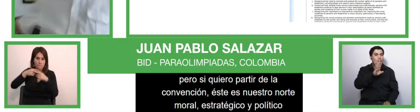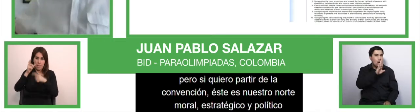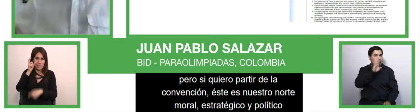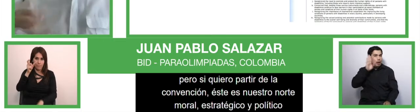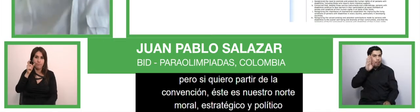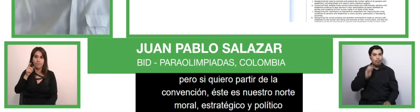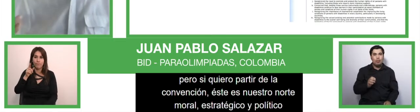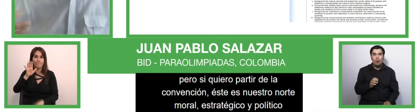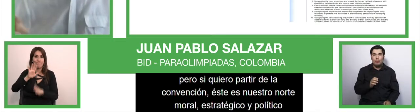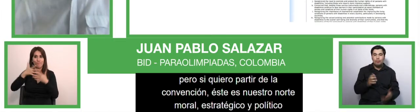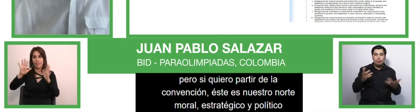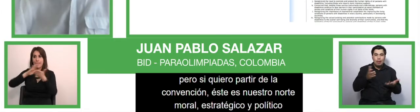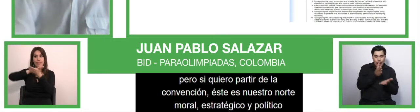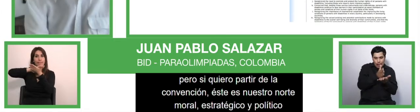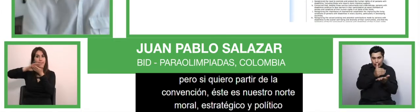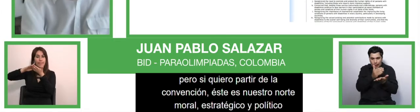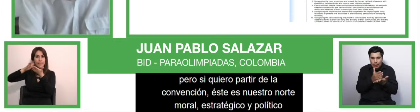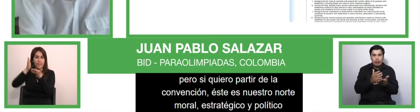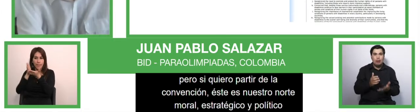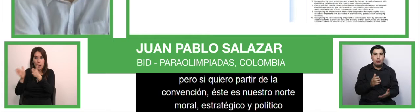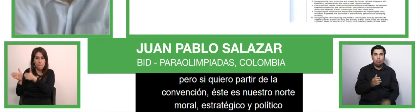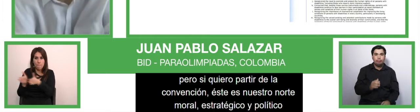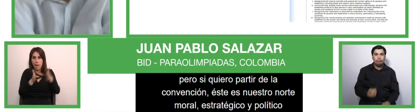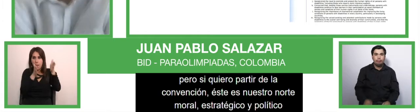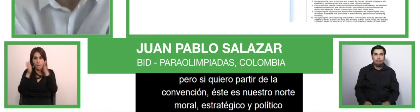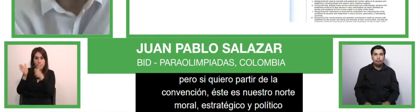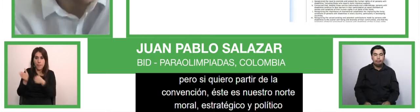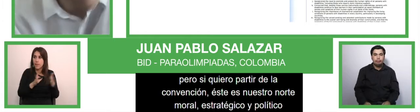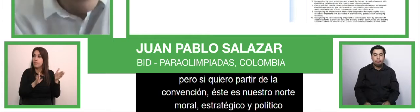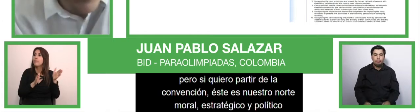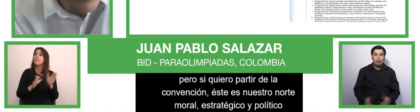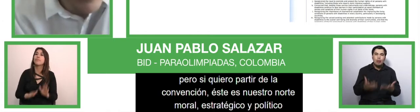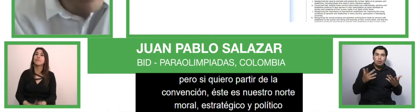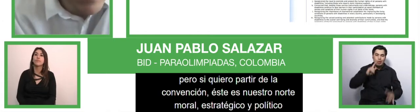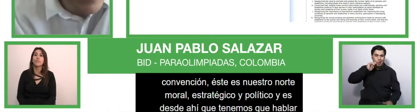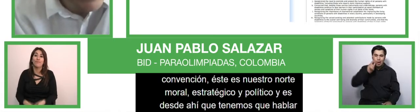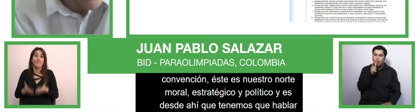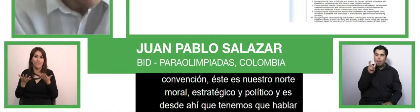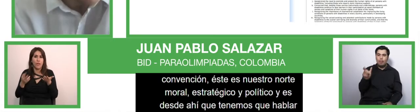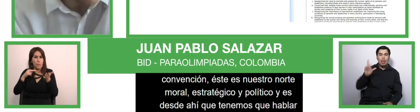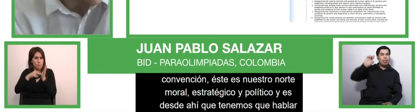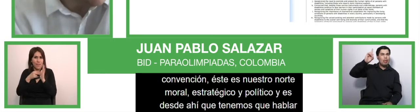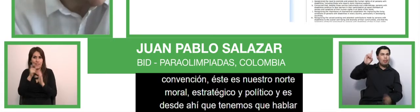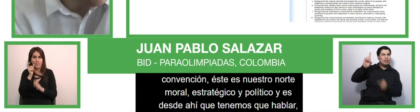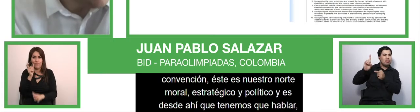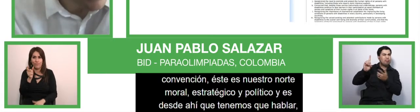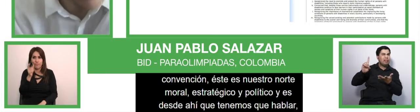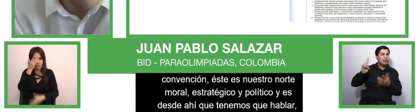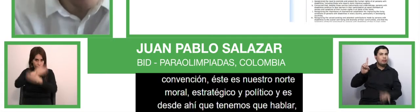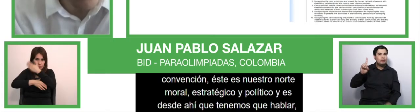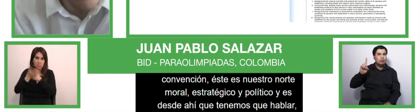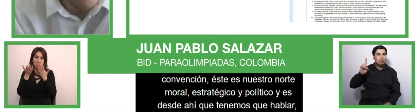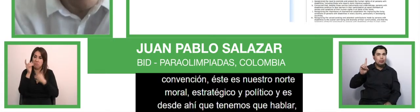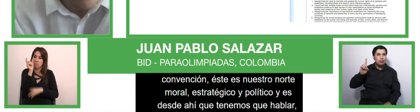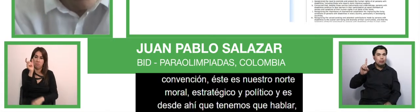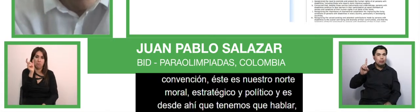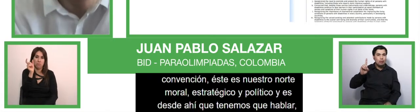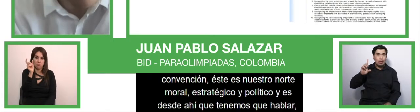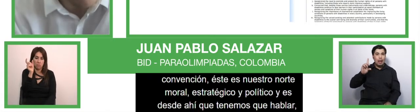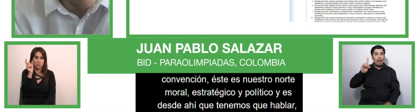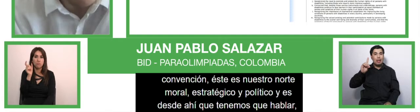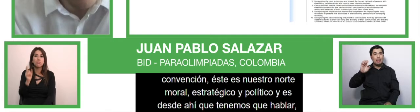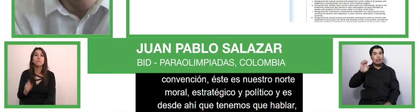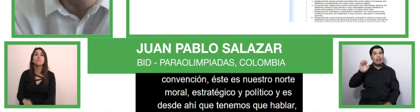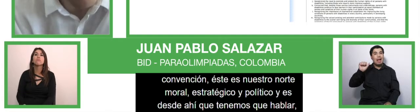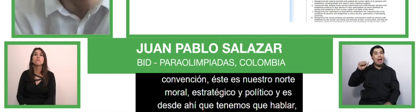y es desde ahí que tenemos que hablar. Entonces, la definición de discapacidad, Deán se detuvo en esto,